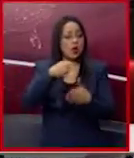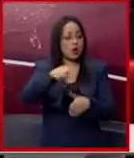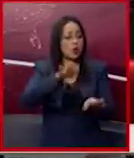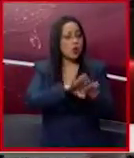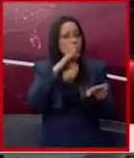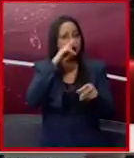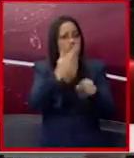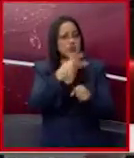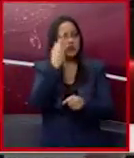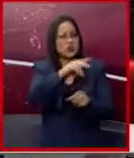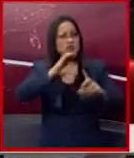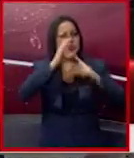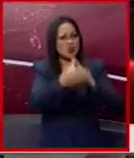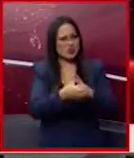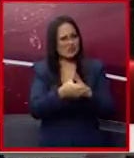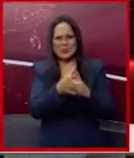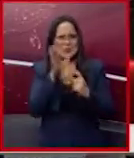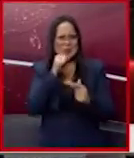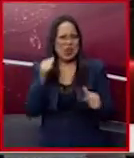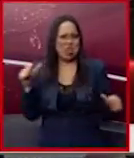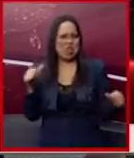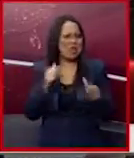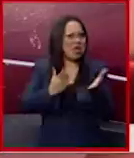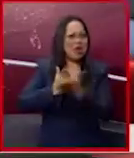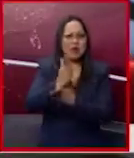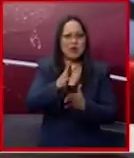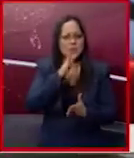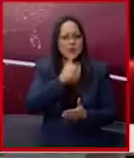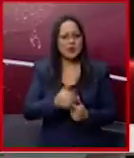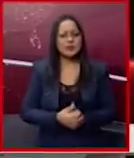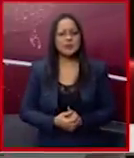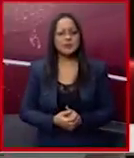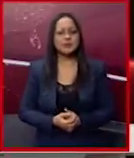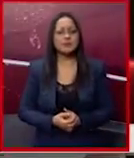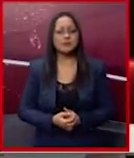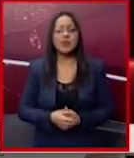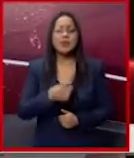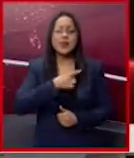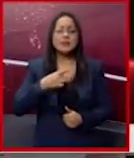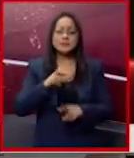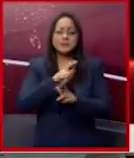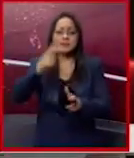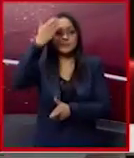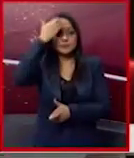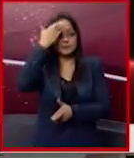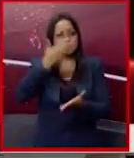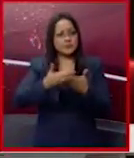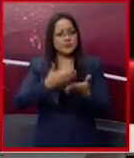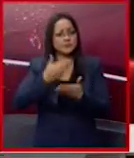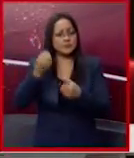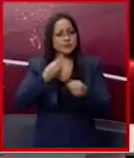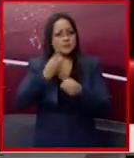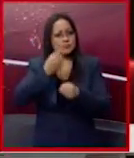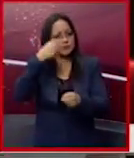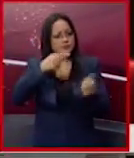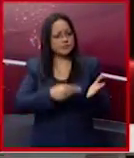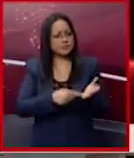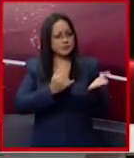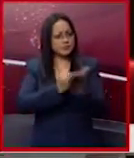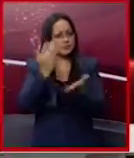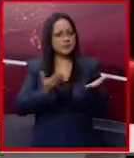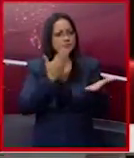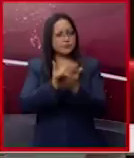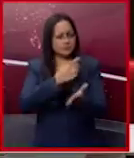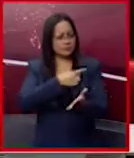las responsabilidades de las comisiones dictaminadoras. Que reconocemos la oportunidad de este dictamen para coadyuvar a la